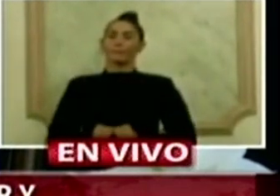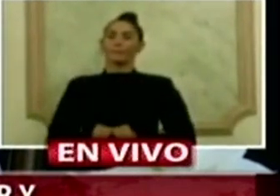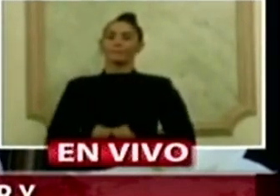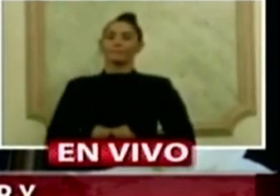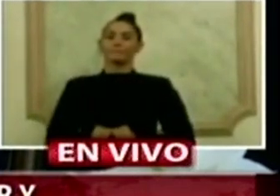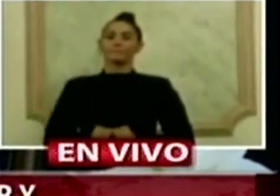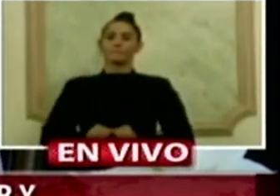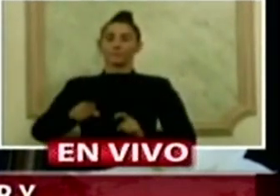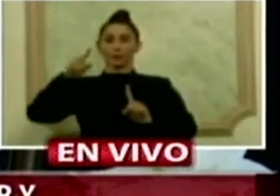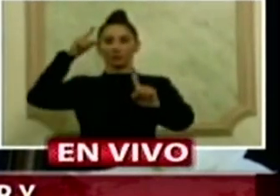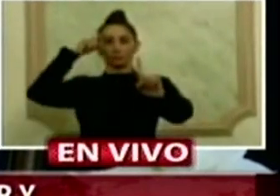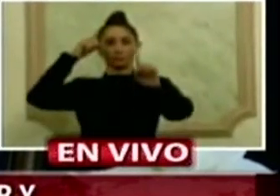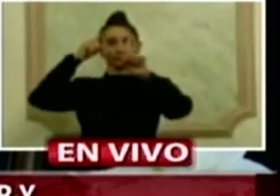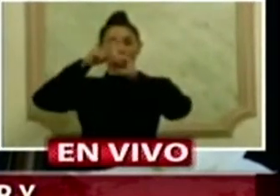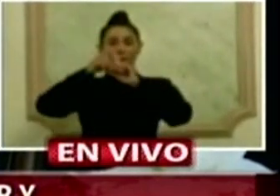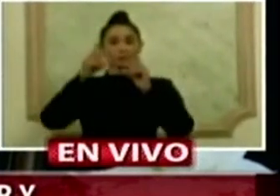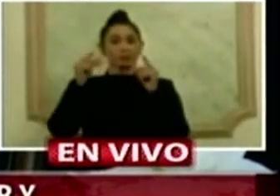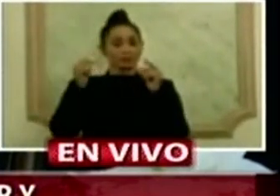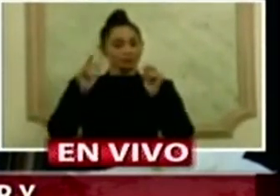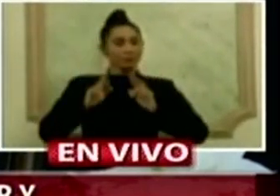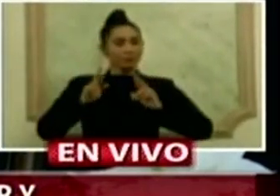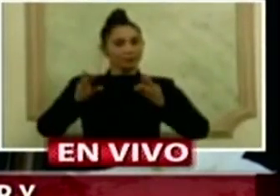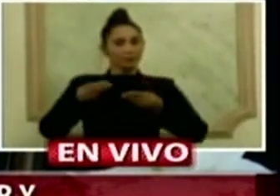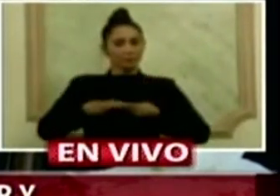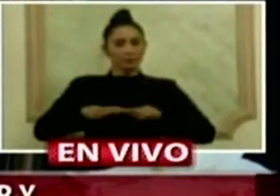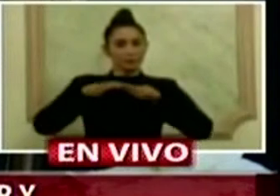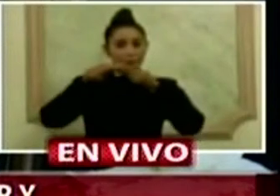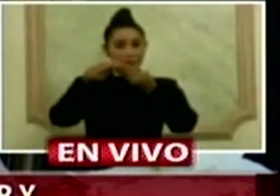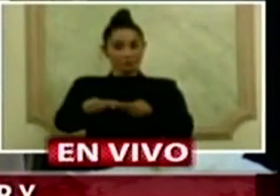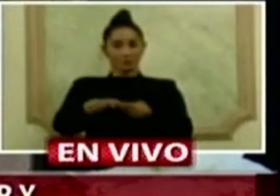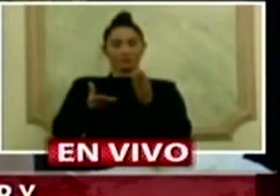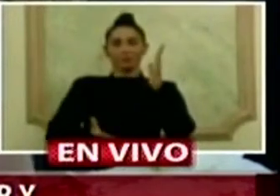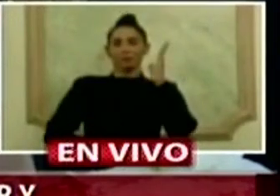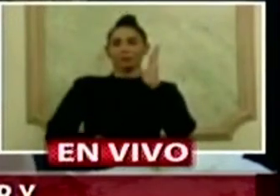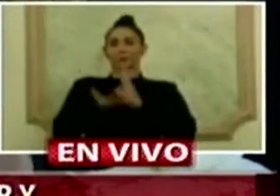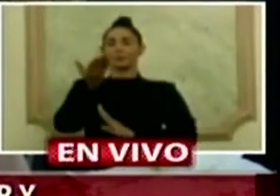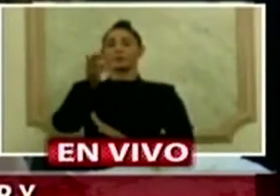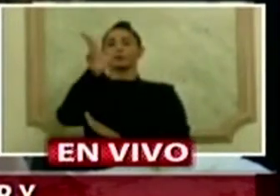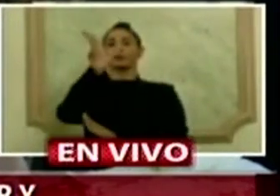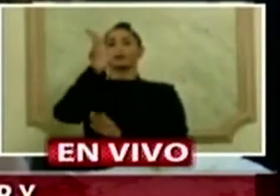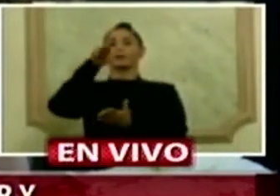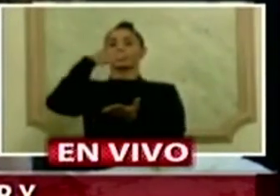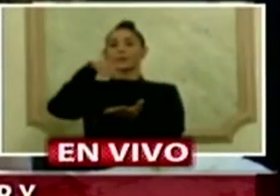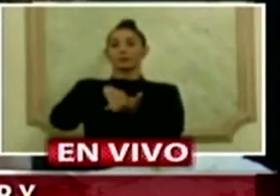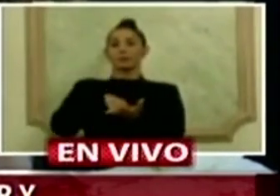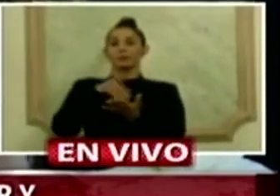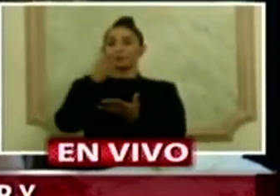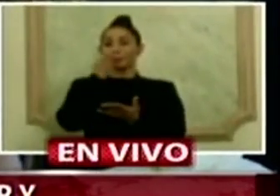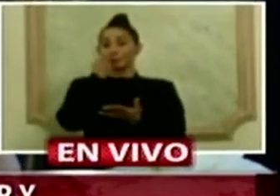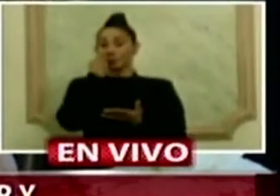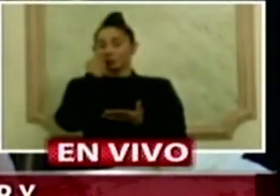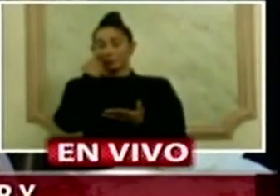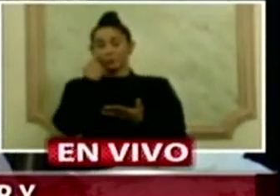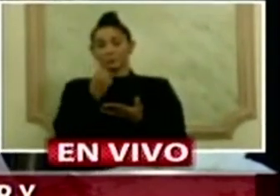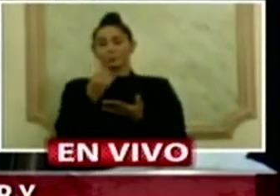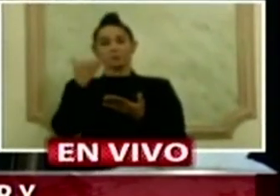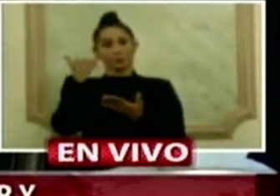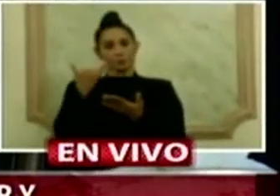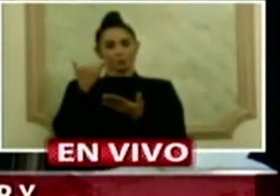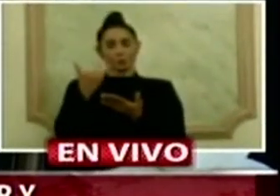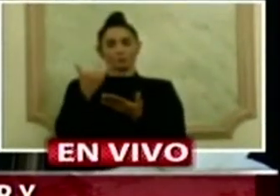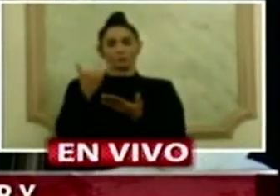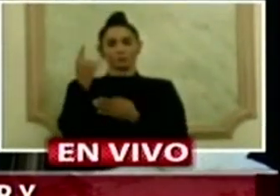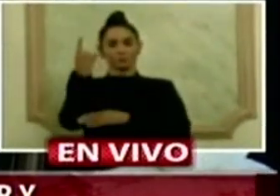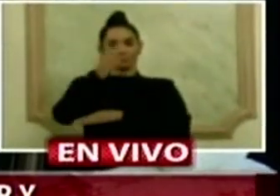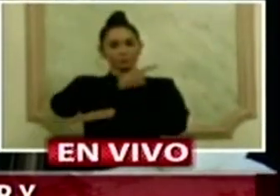agilizar lo que es la entrega de los resultados y aumentar de unas 3.000 pruebas, que son las que se están haciendo hoy día,